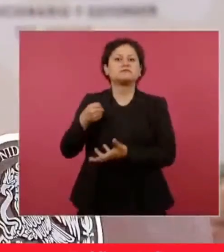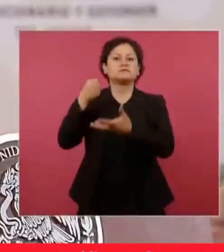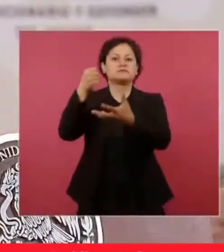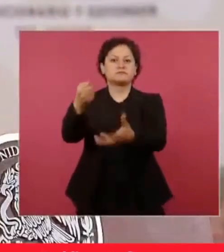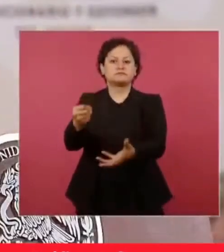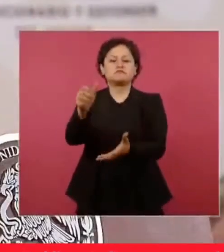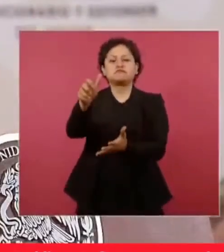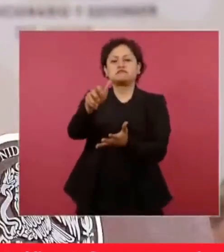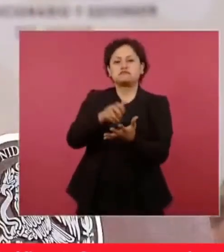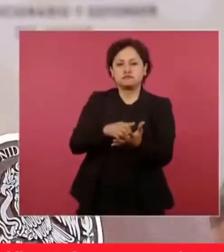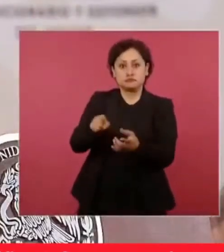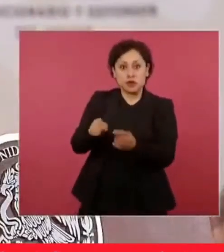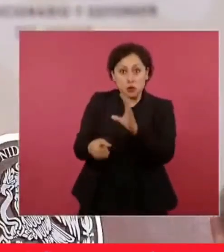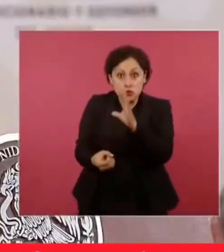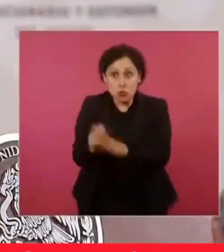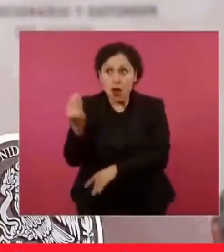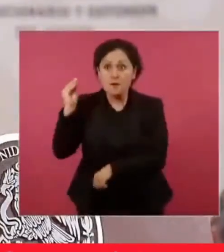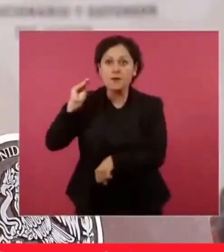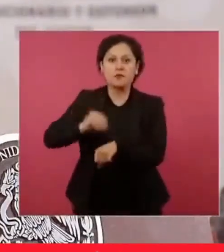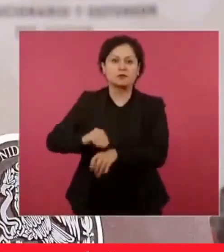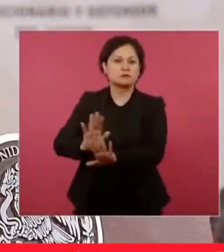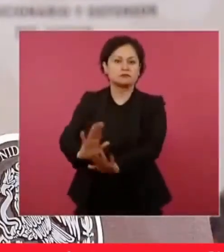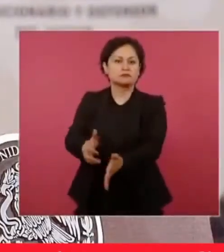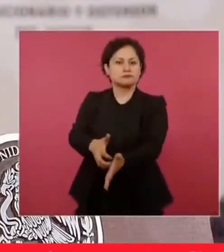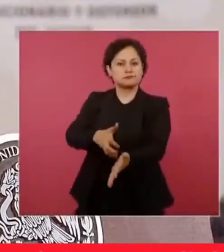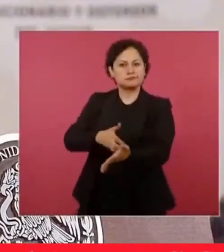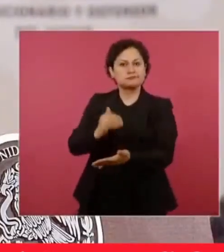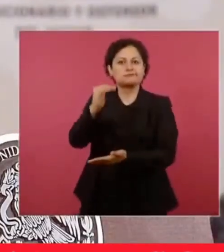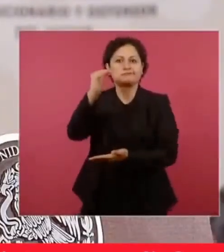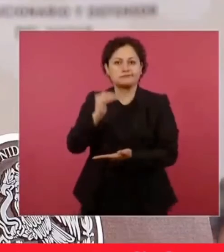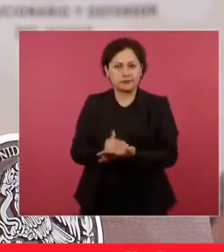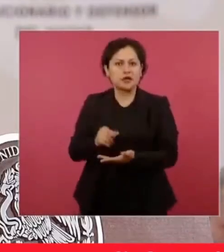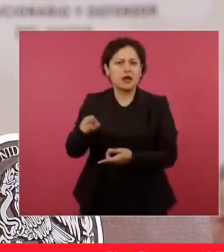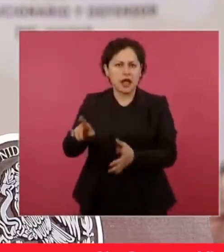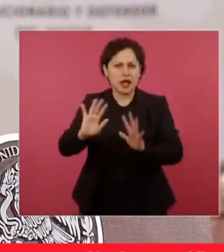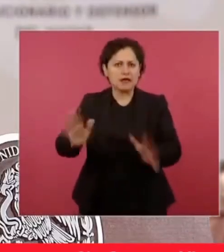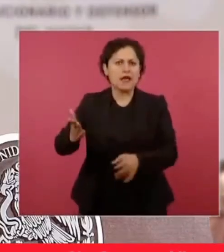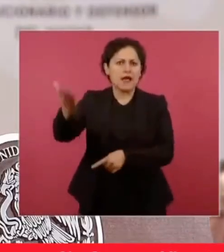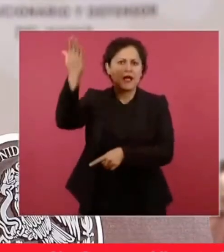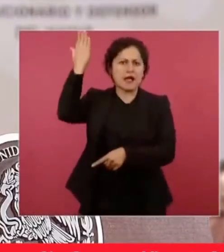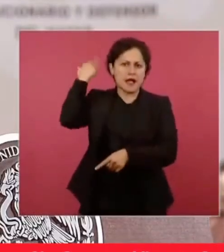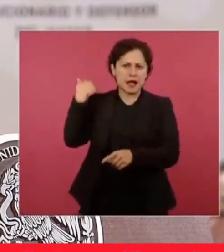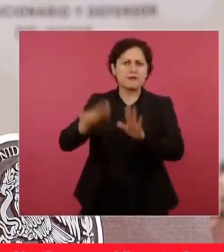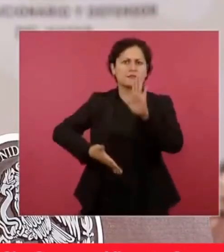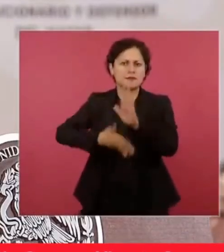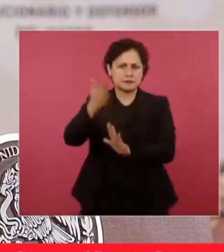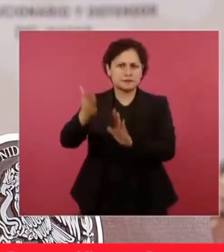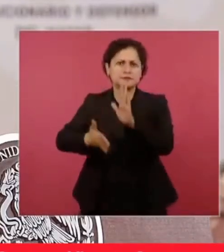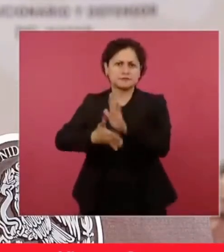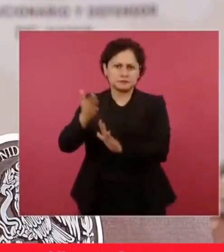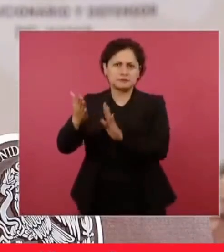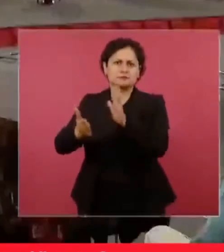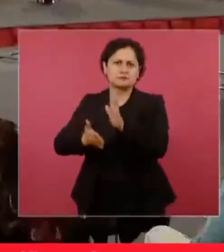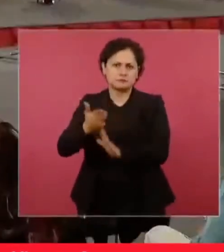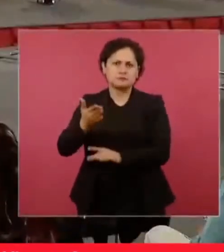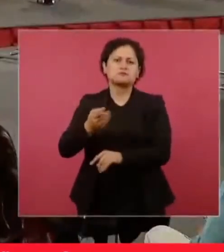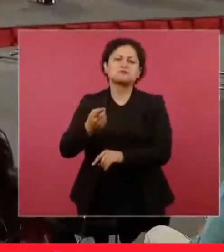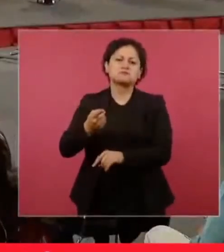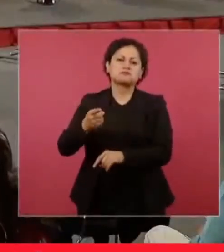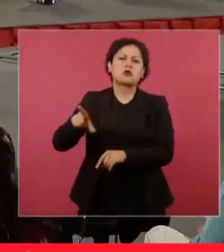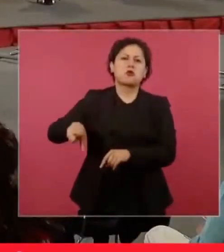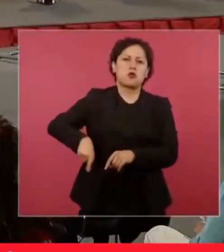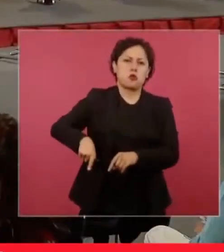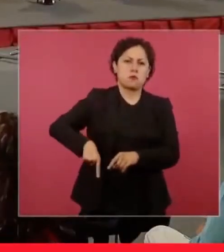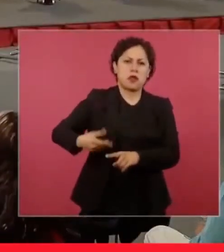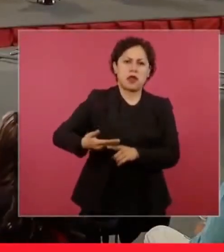central hidroeléctrica, aprovechando toda la infraestructura civil que fue una inversión por parte del Estado mexicano